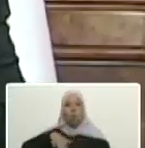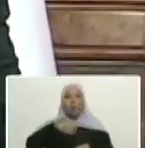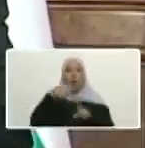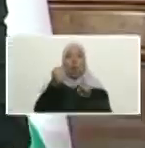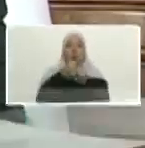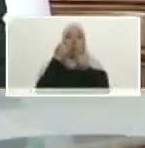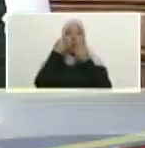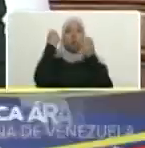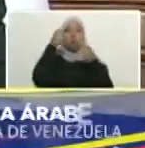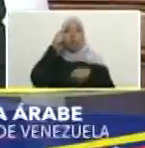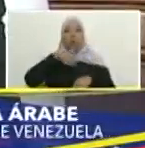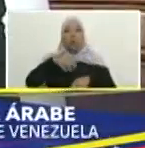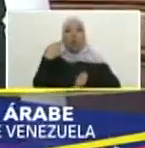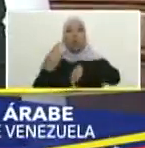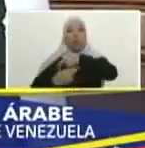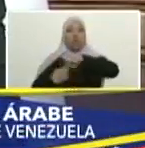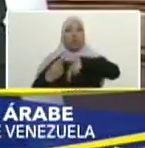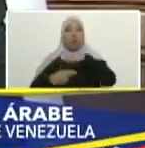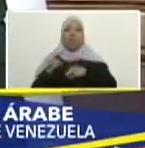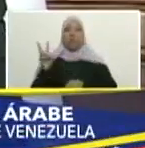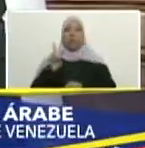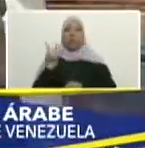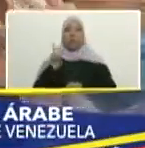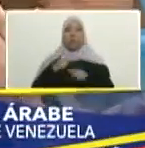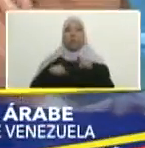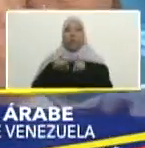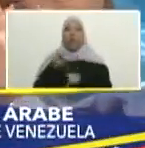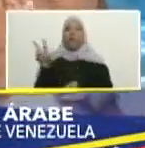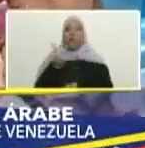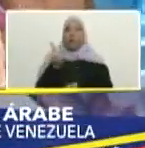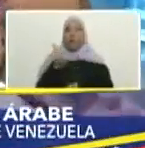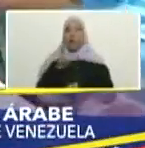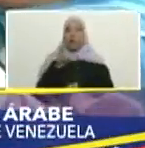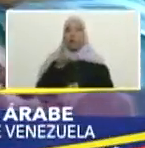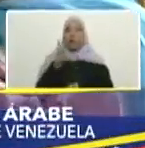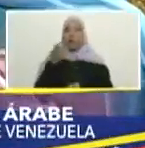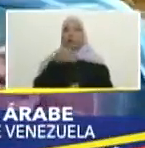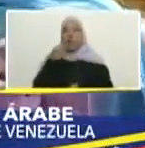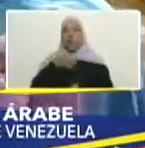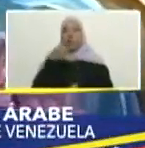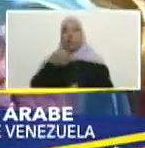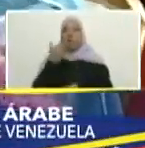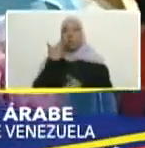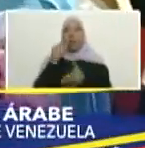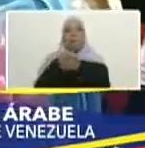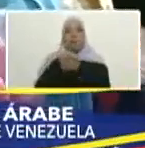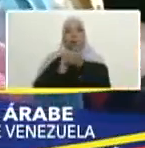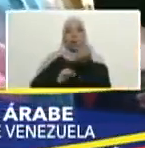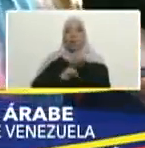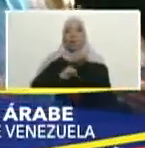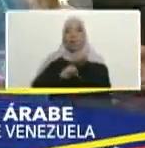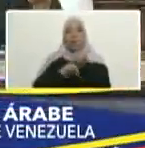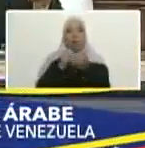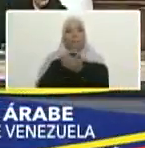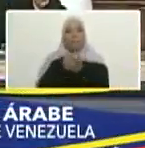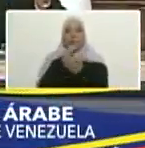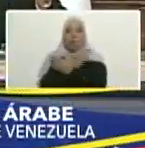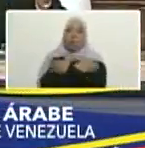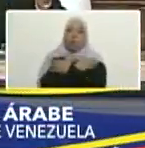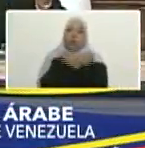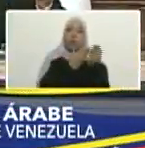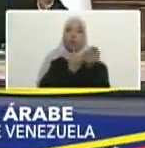rebelde, del pueblo revolucionario de Venezuela. Aquí en Venezuela siempre tendrán nuestras manos, nuestros brazos y